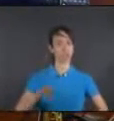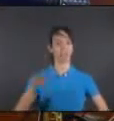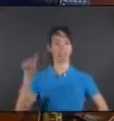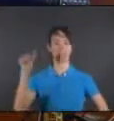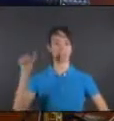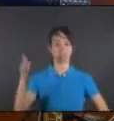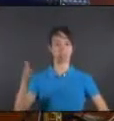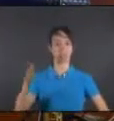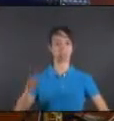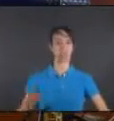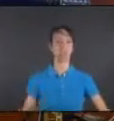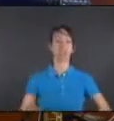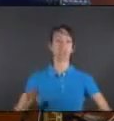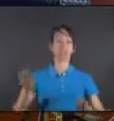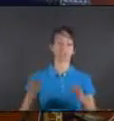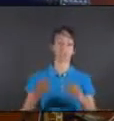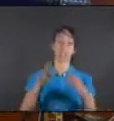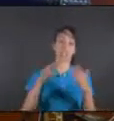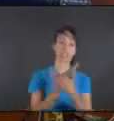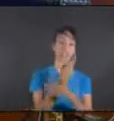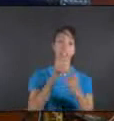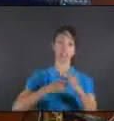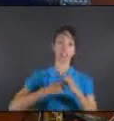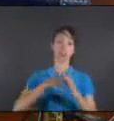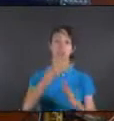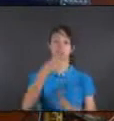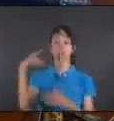Y que el trabajador sea explotado.